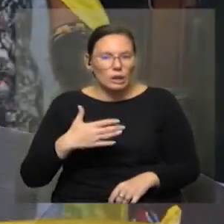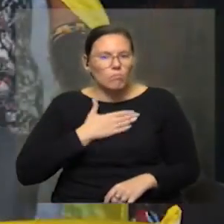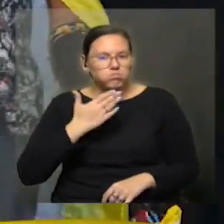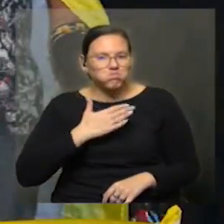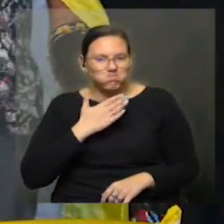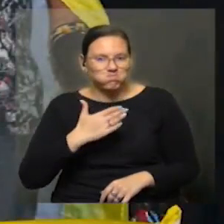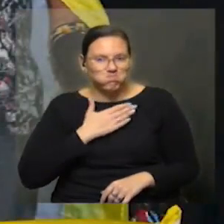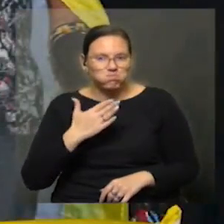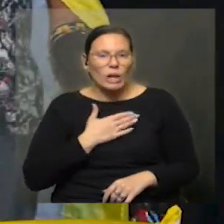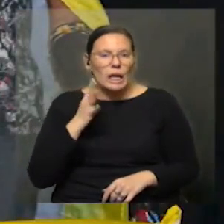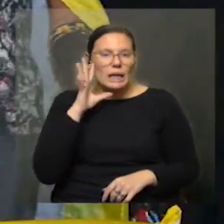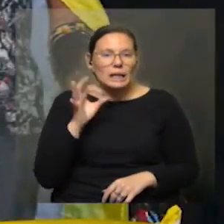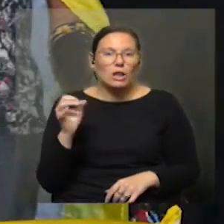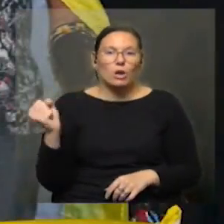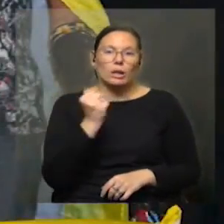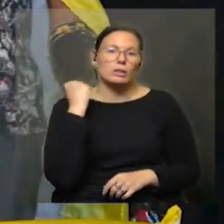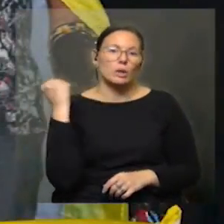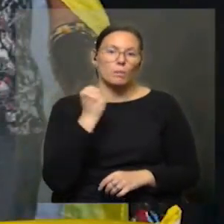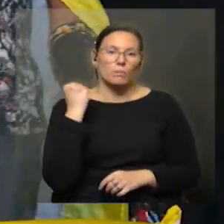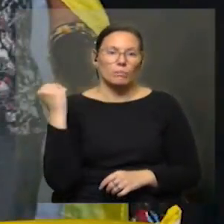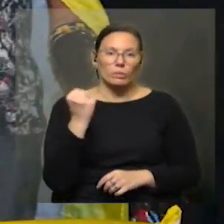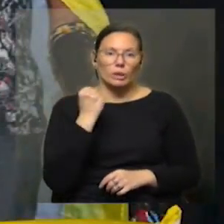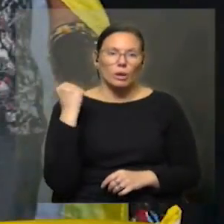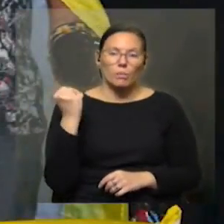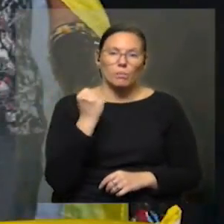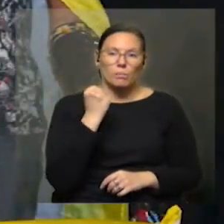reivindicativo. Creo que es importante